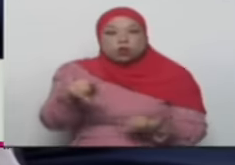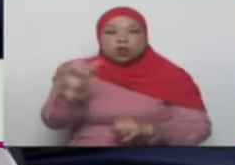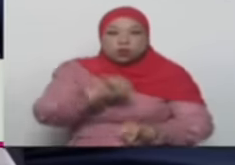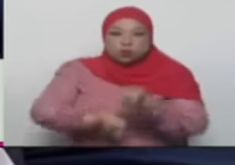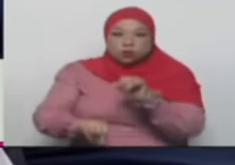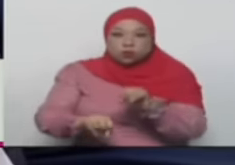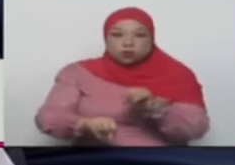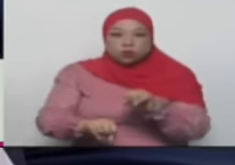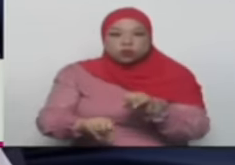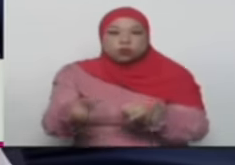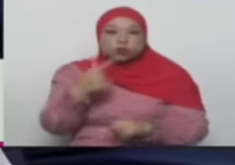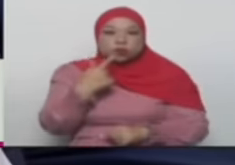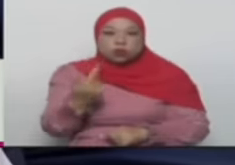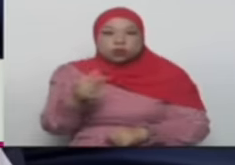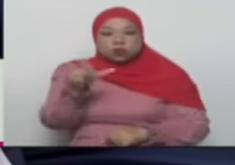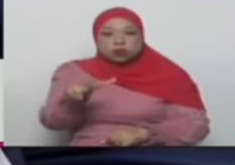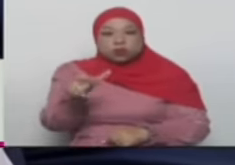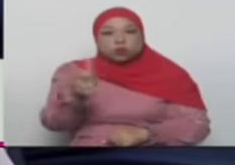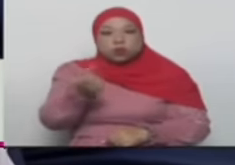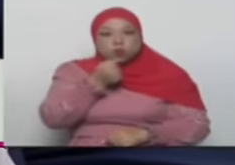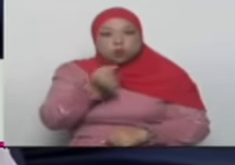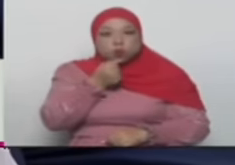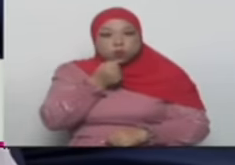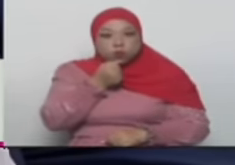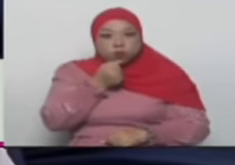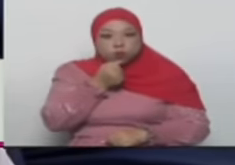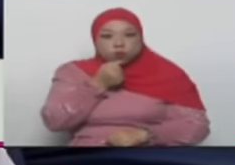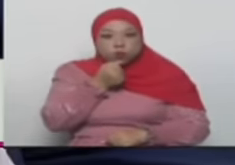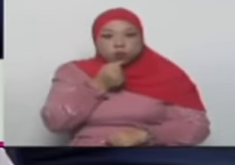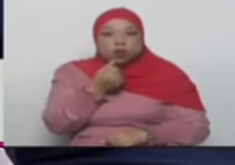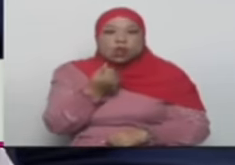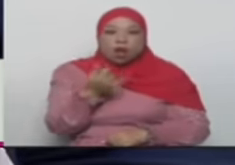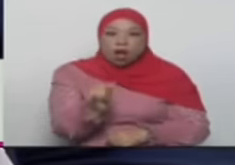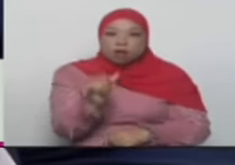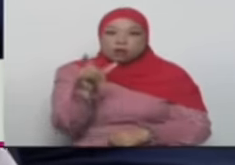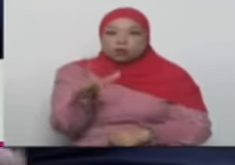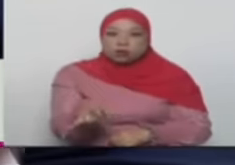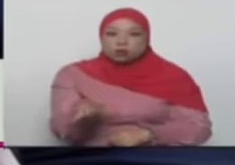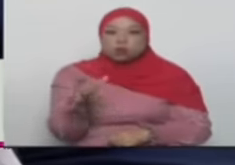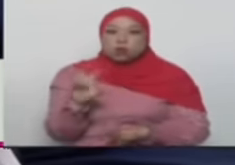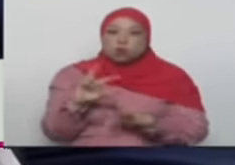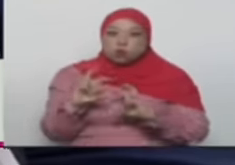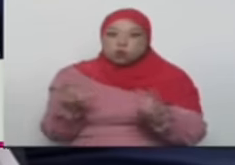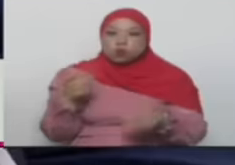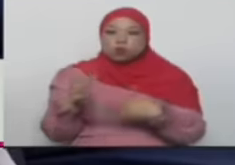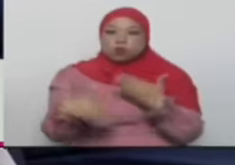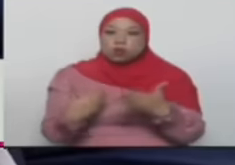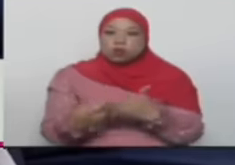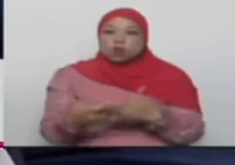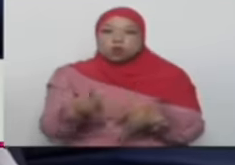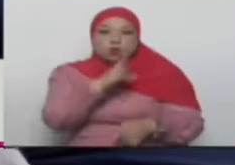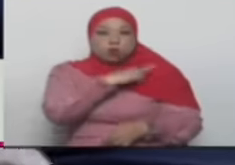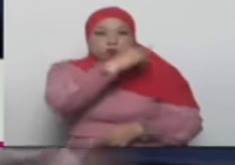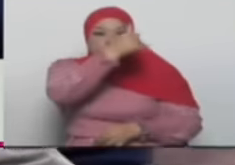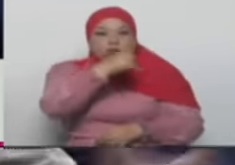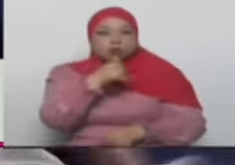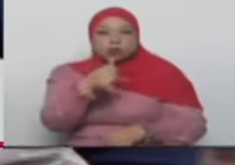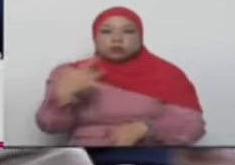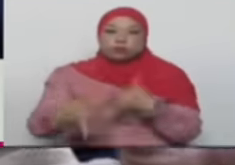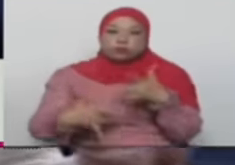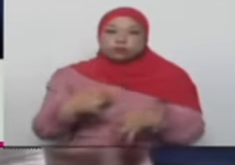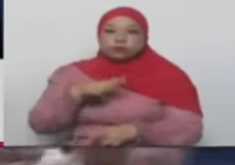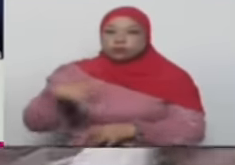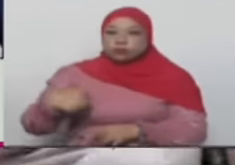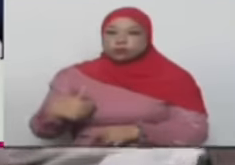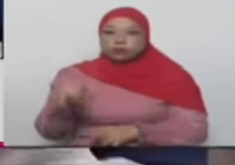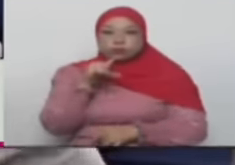defensora del capitán del Kane le dice a un tipo que era oficial, que estaba jactándose de